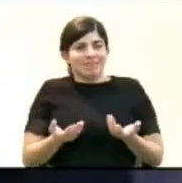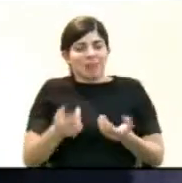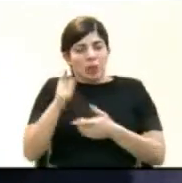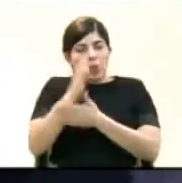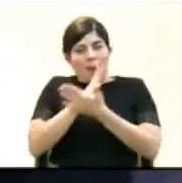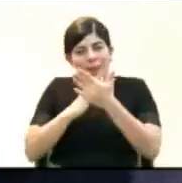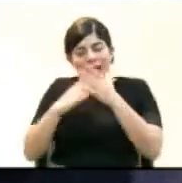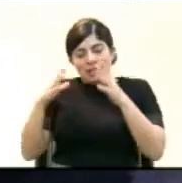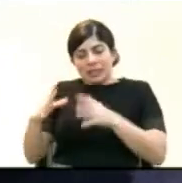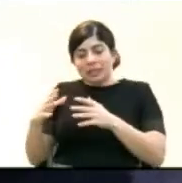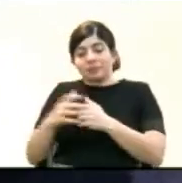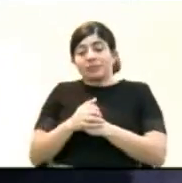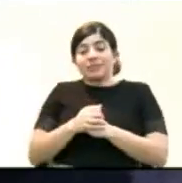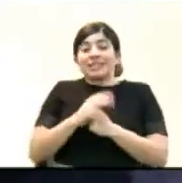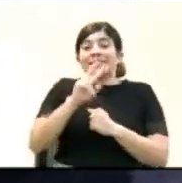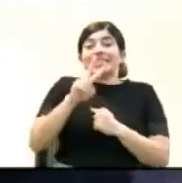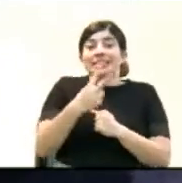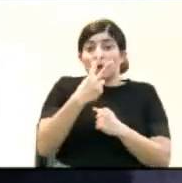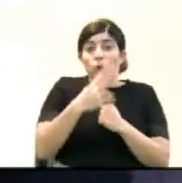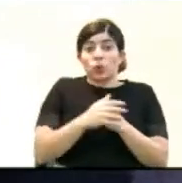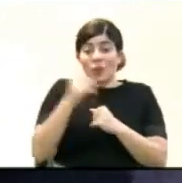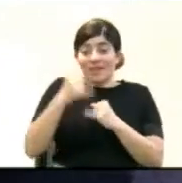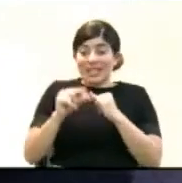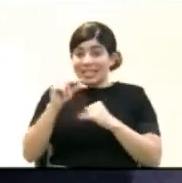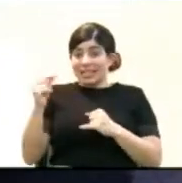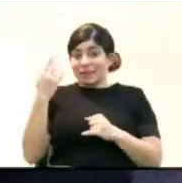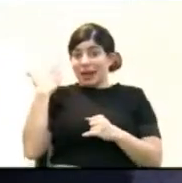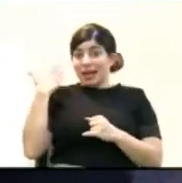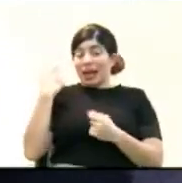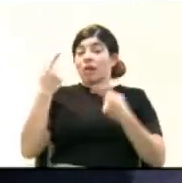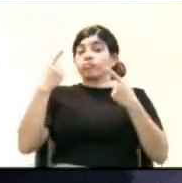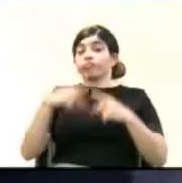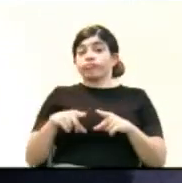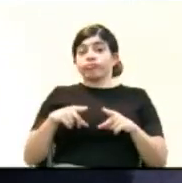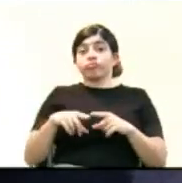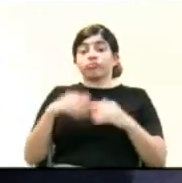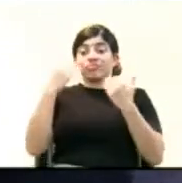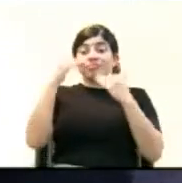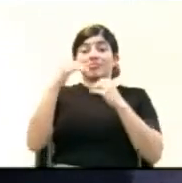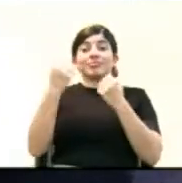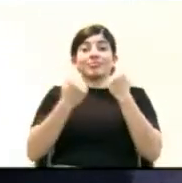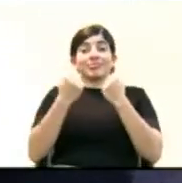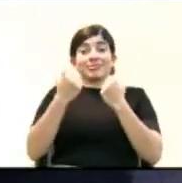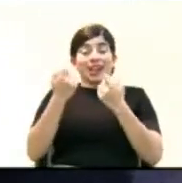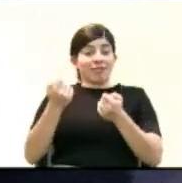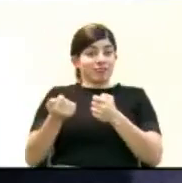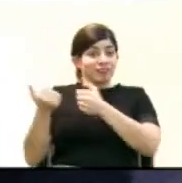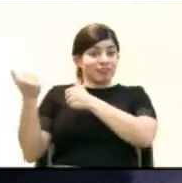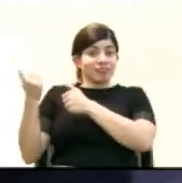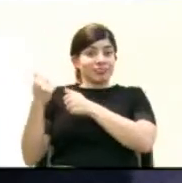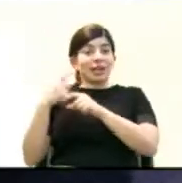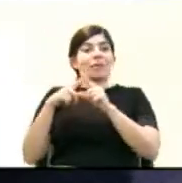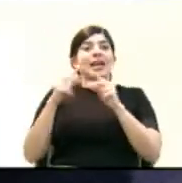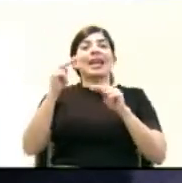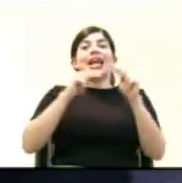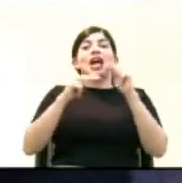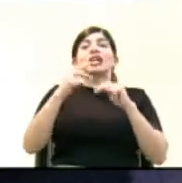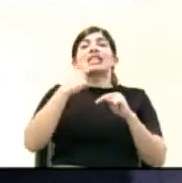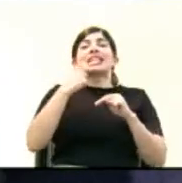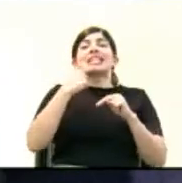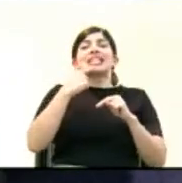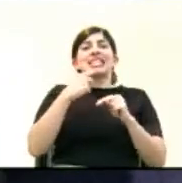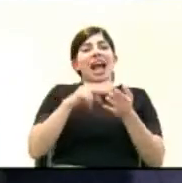por un lado. Y segundo, después de lo que pasó este fin de semana con ya la eliminación de la restricción vehicular, los comerciantes lo que dicen es que se